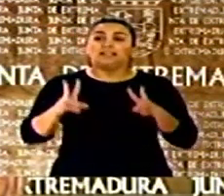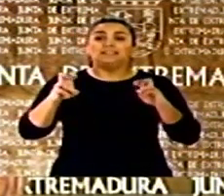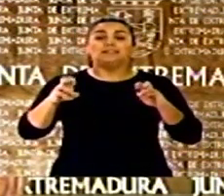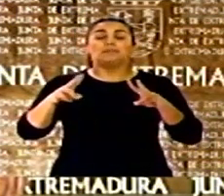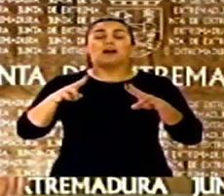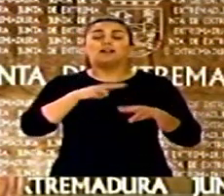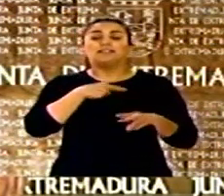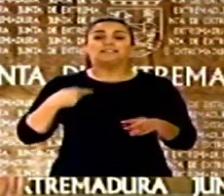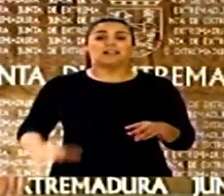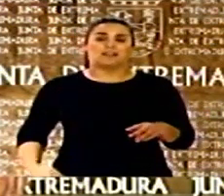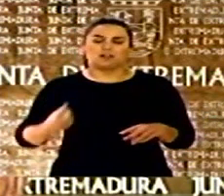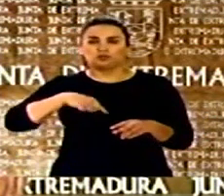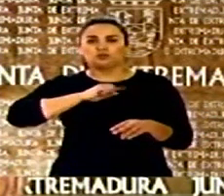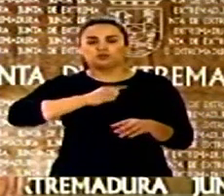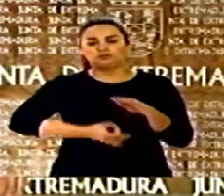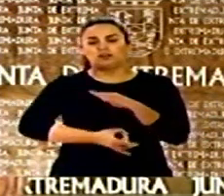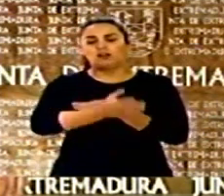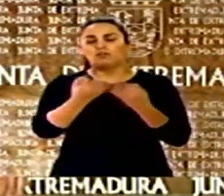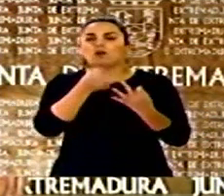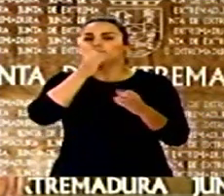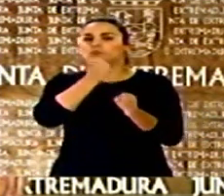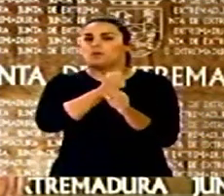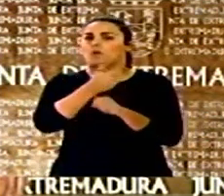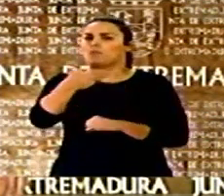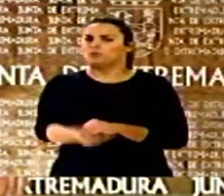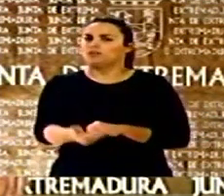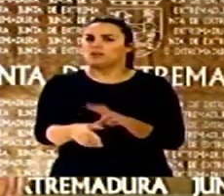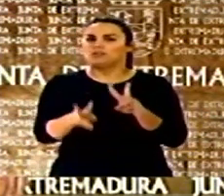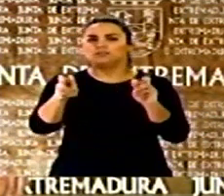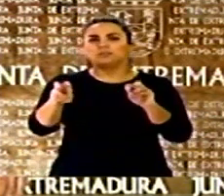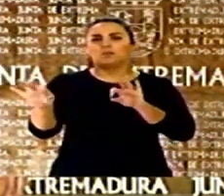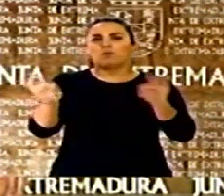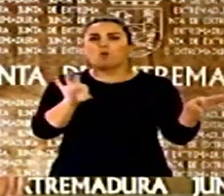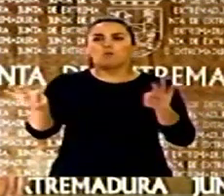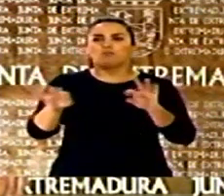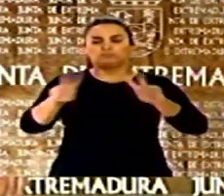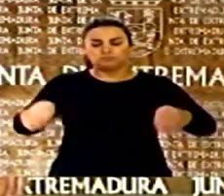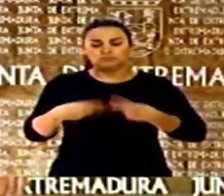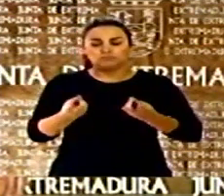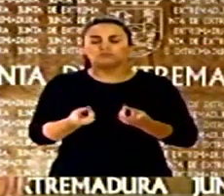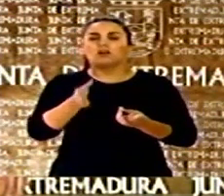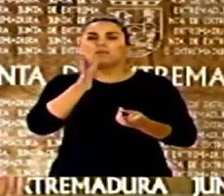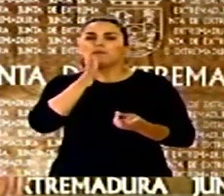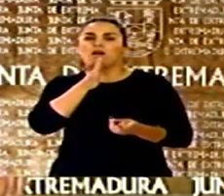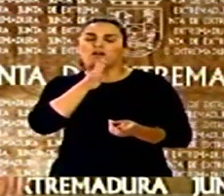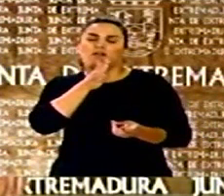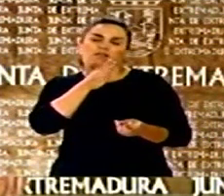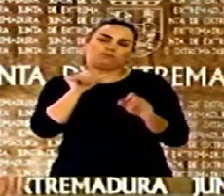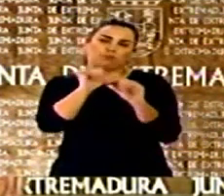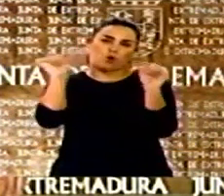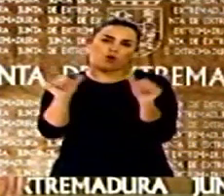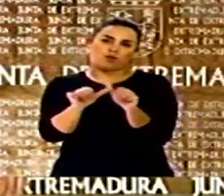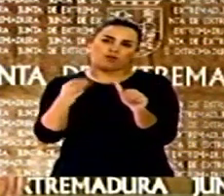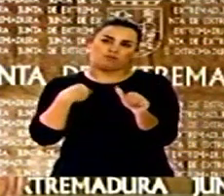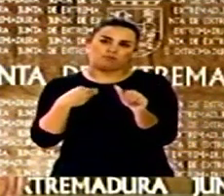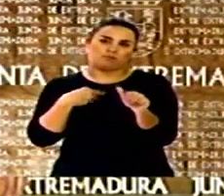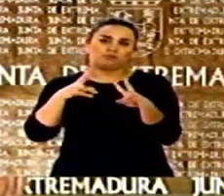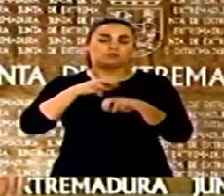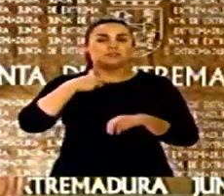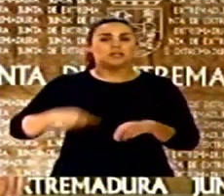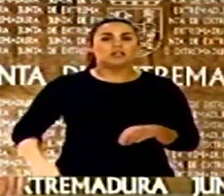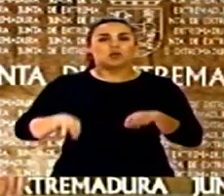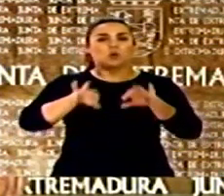¿no? El paro juvenil, la tasa de paro juvenil se ha reducido en este tiempo 18,7 puntos, ¿no? Obviamente todavía